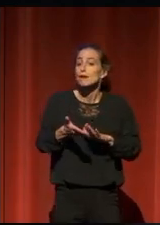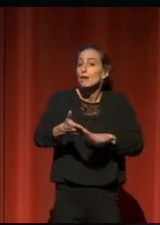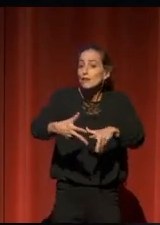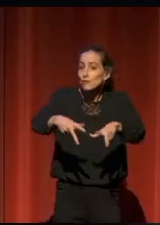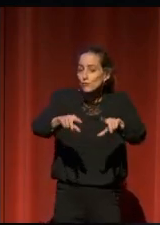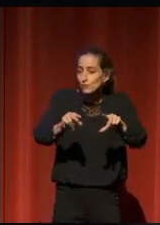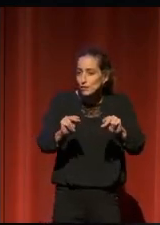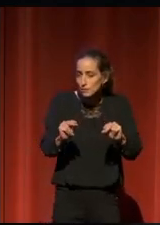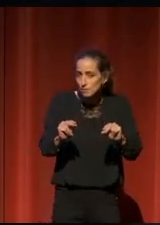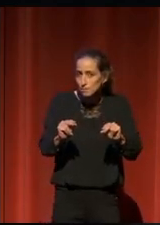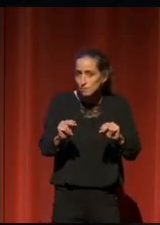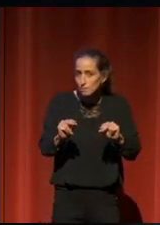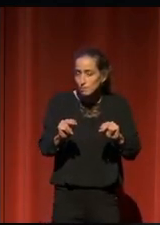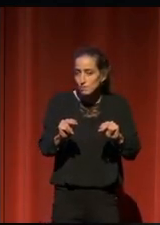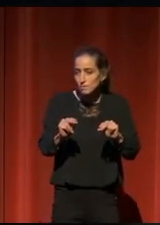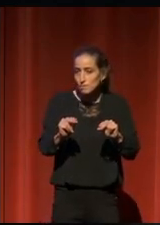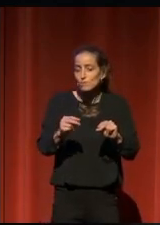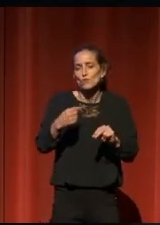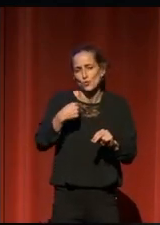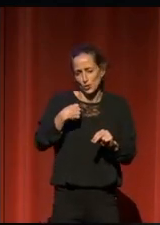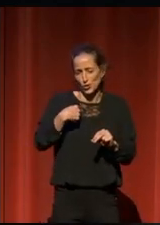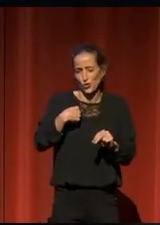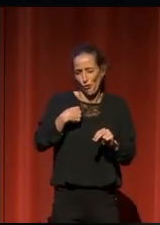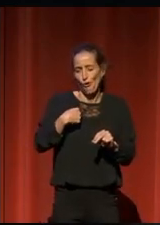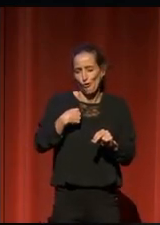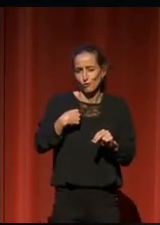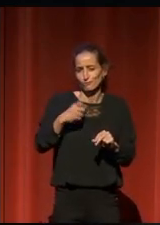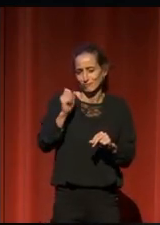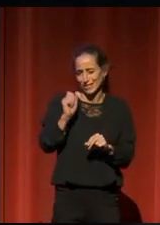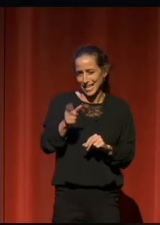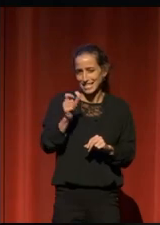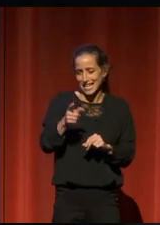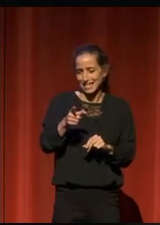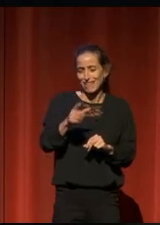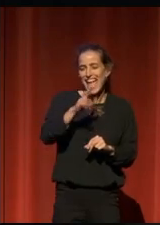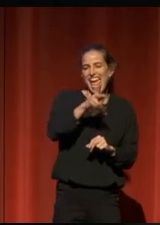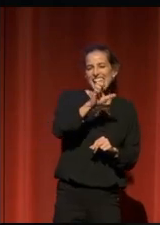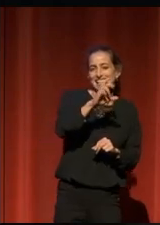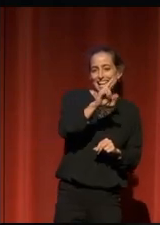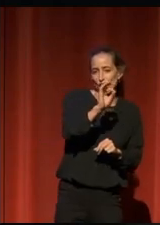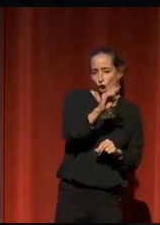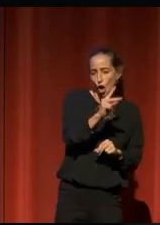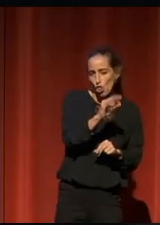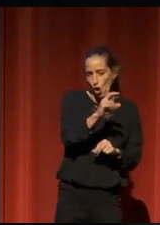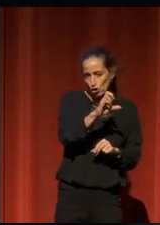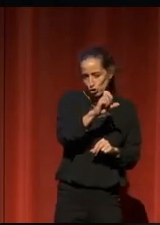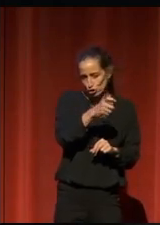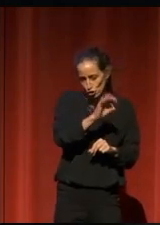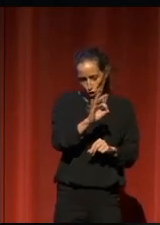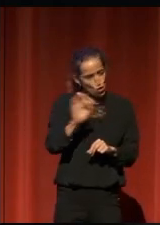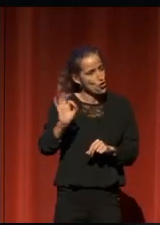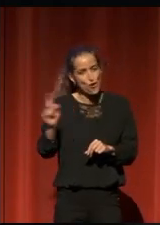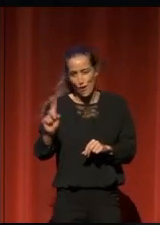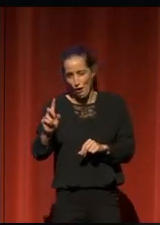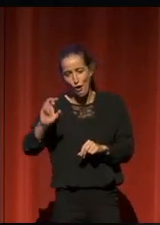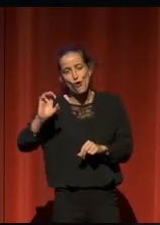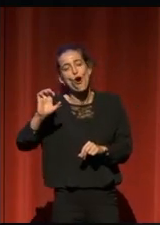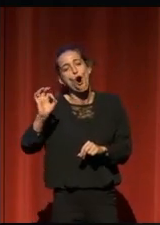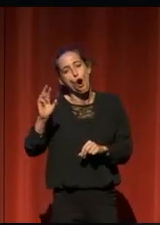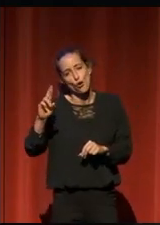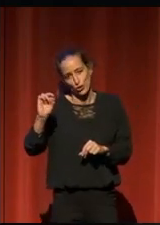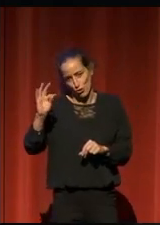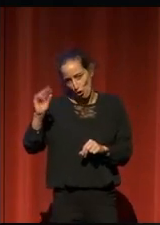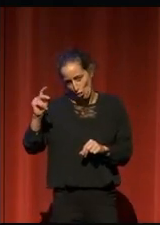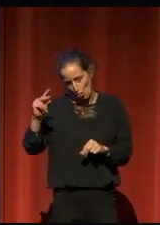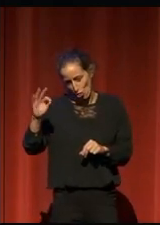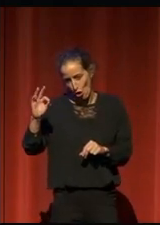que soy un heterodoxo, no un ortodoxo, quisiera terminar, digo, de una